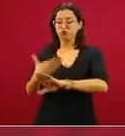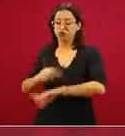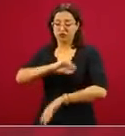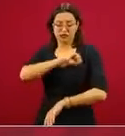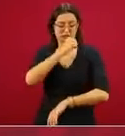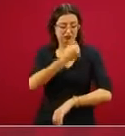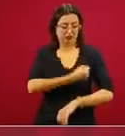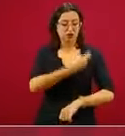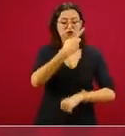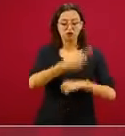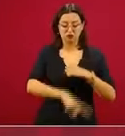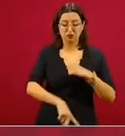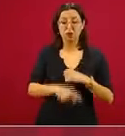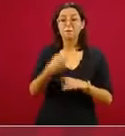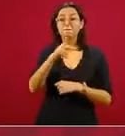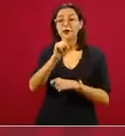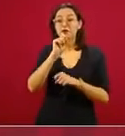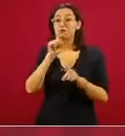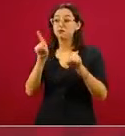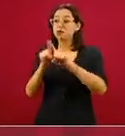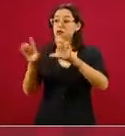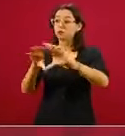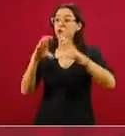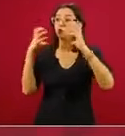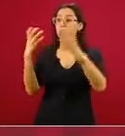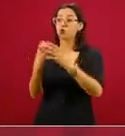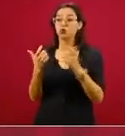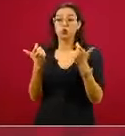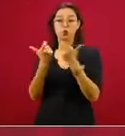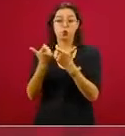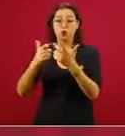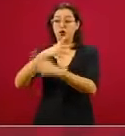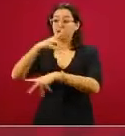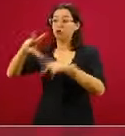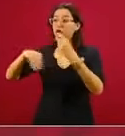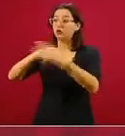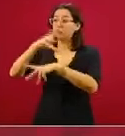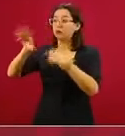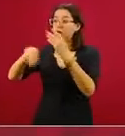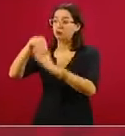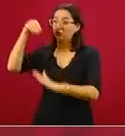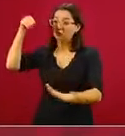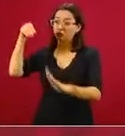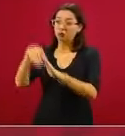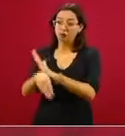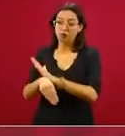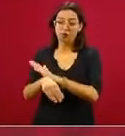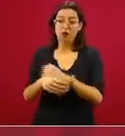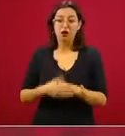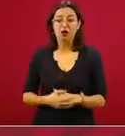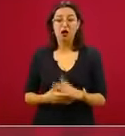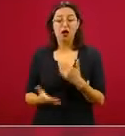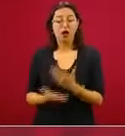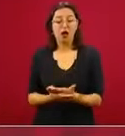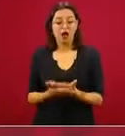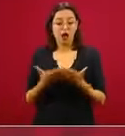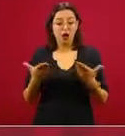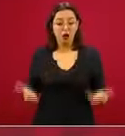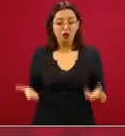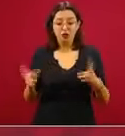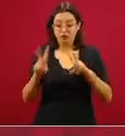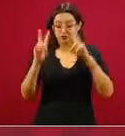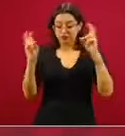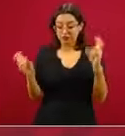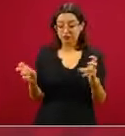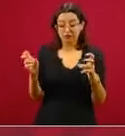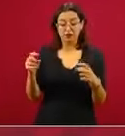ha derrumbado la economía mundial. Hoy, en el Pulso de la Ciudad, trataremos en cierta forma